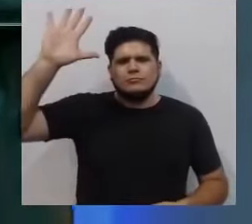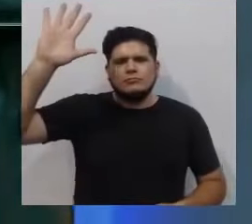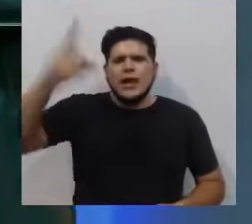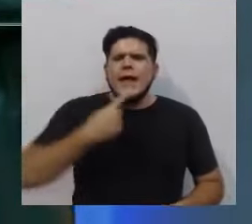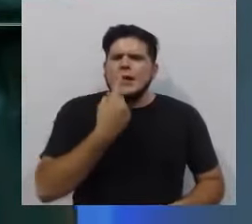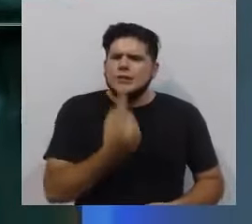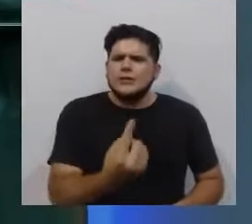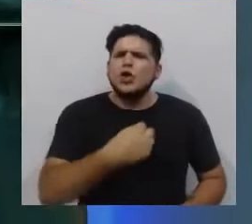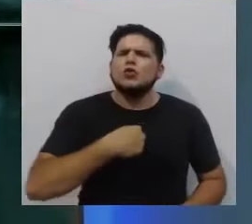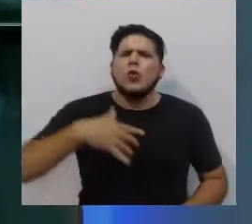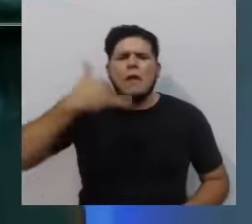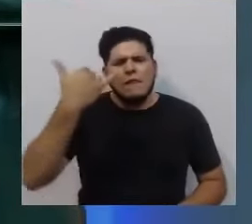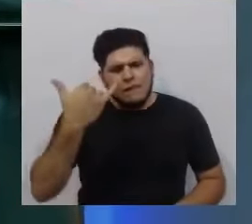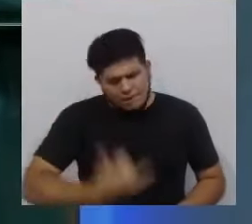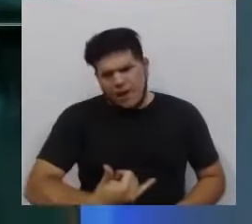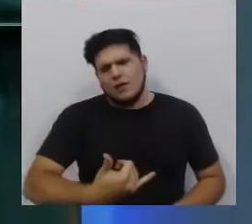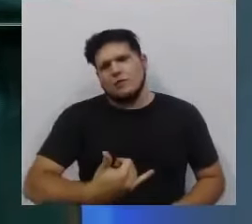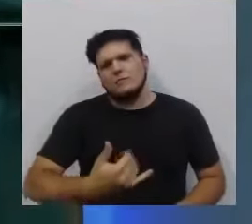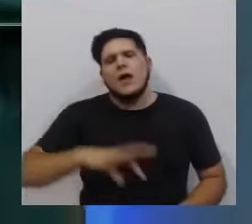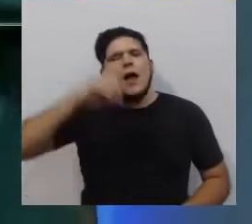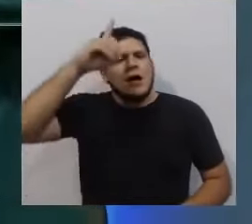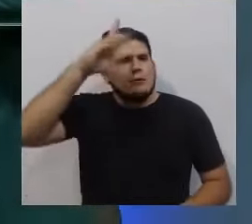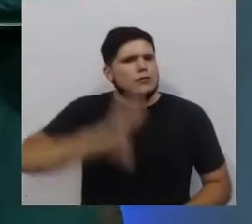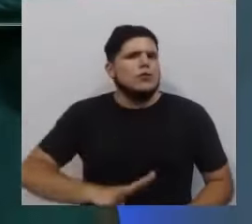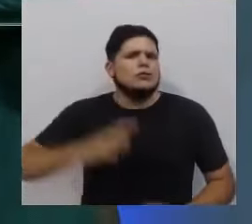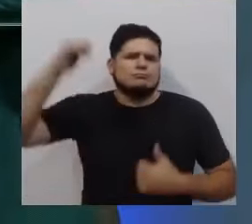cielo nunca está en crisis